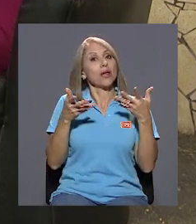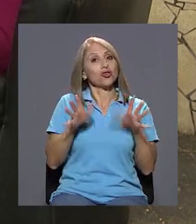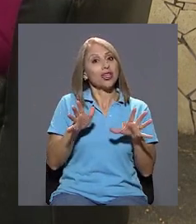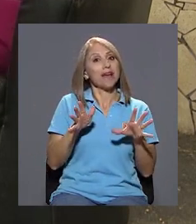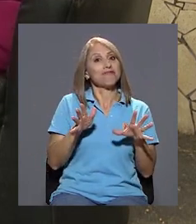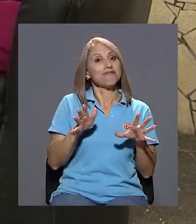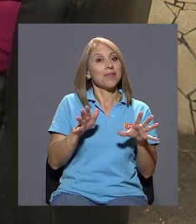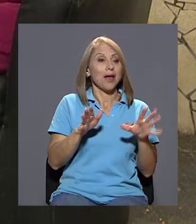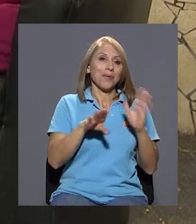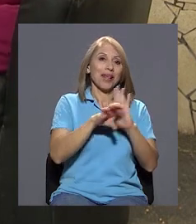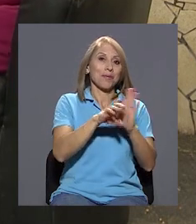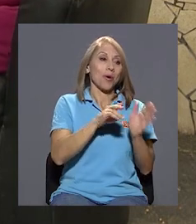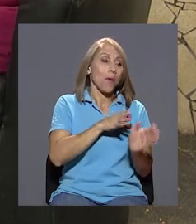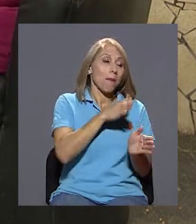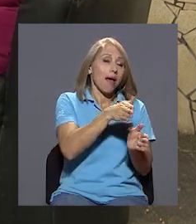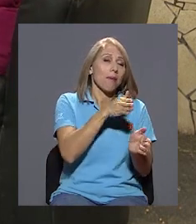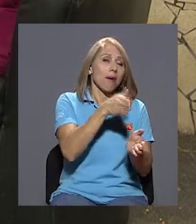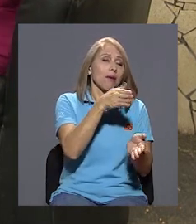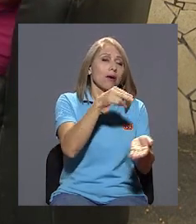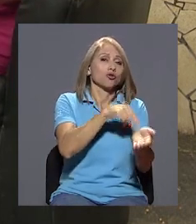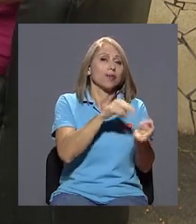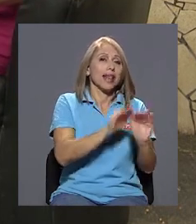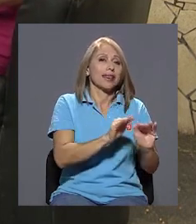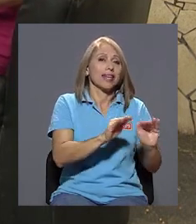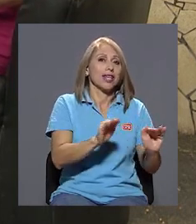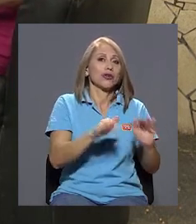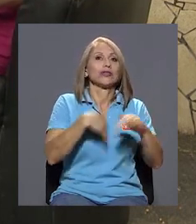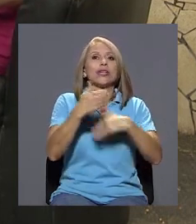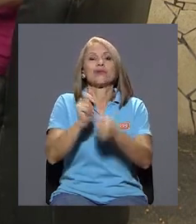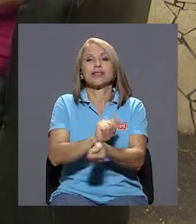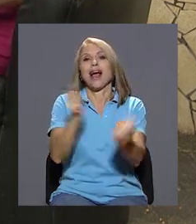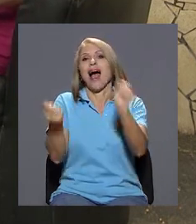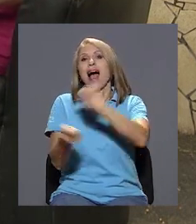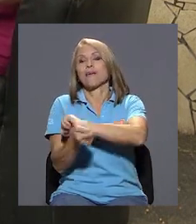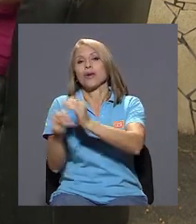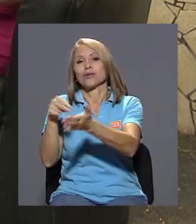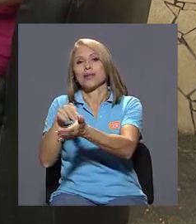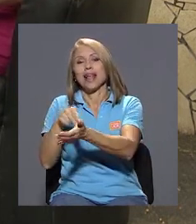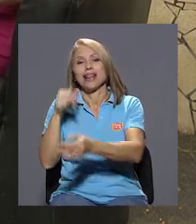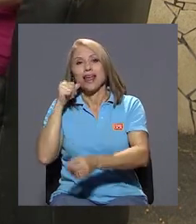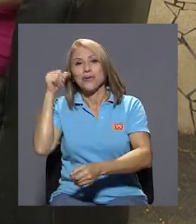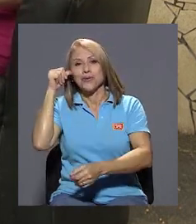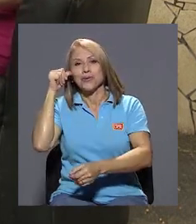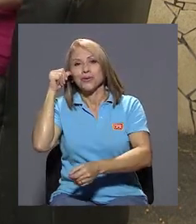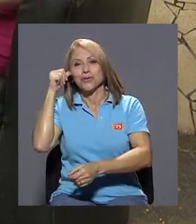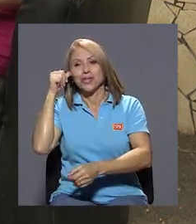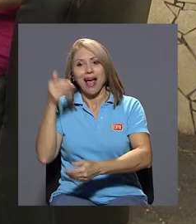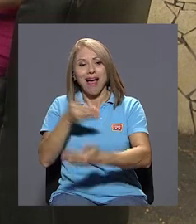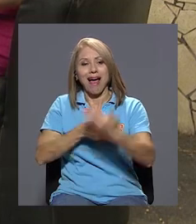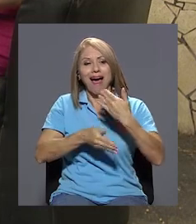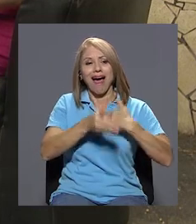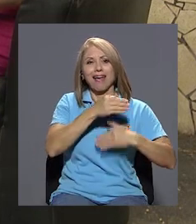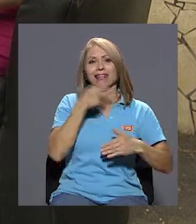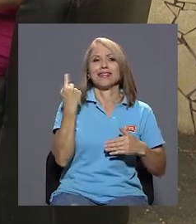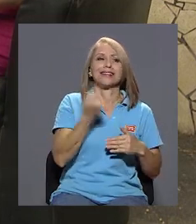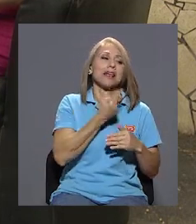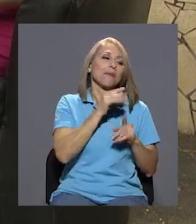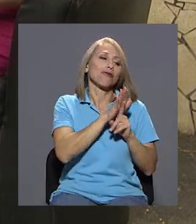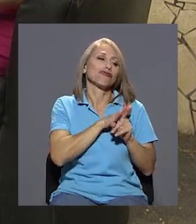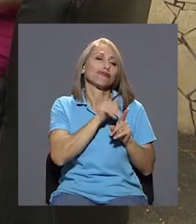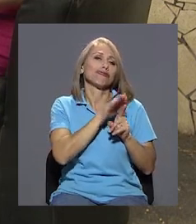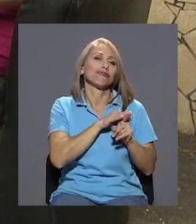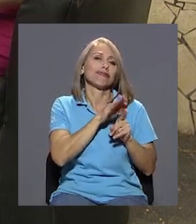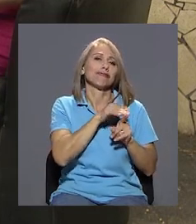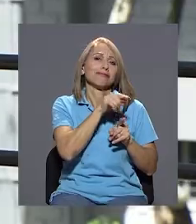cuando ya les den el cambio del hospital de niños a un hospital de adultos, ¿verdad? Toda la vida se han visto en el hospital de niños